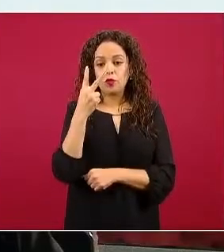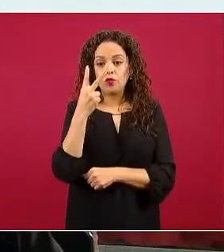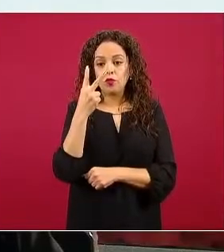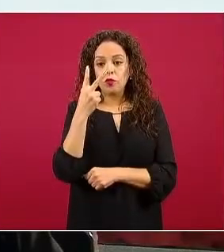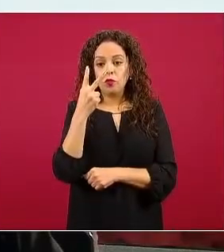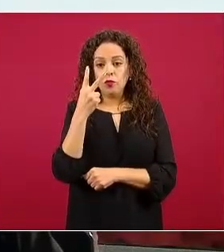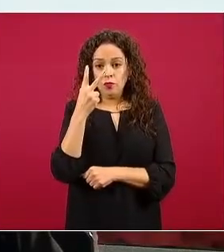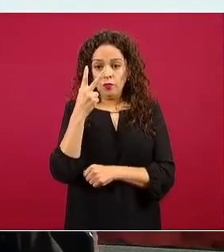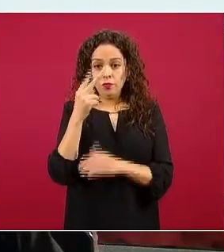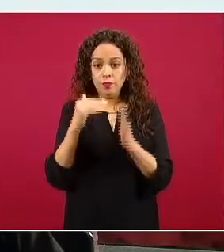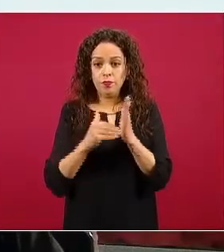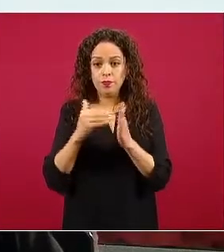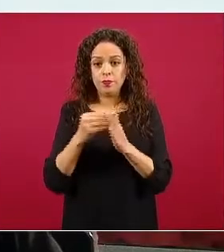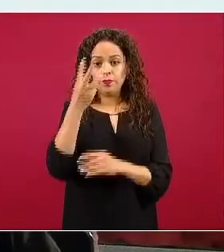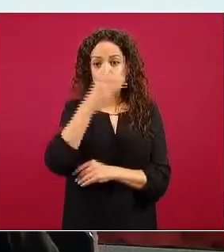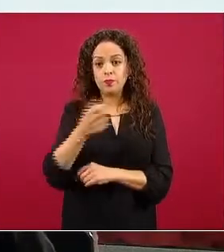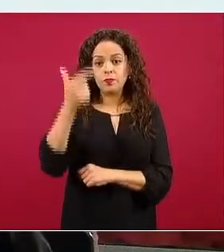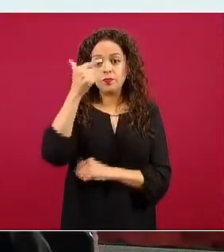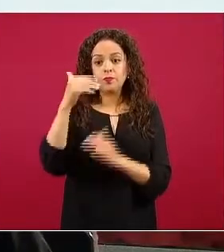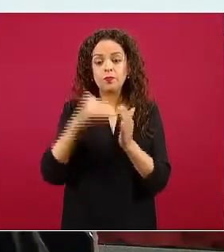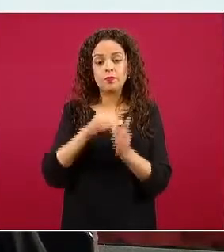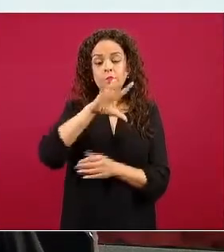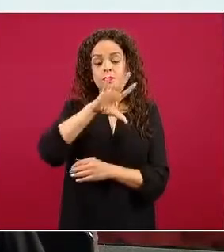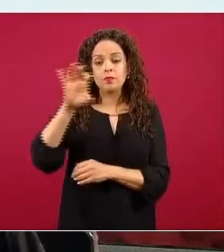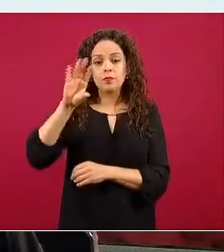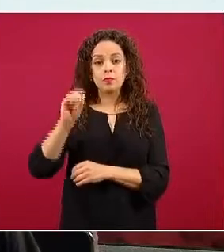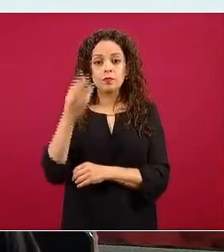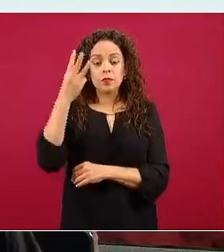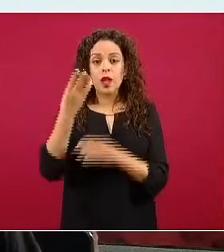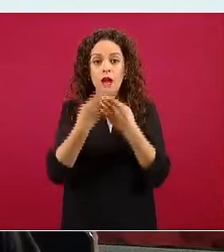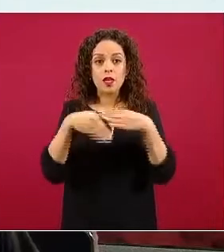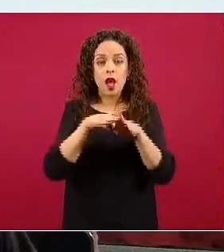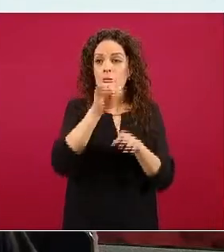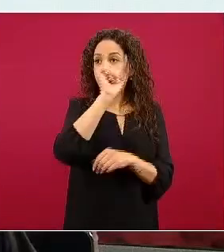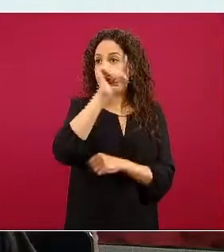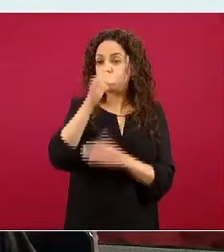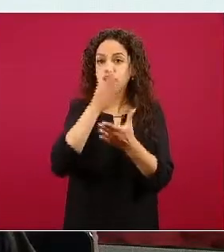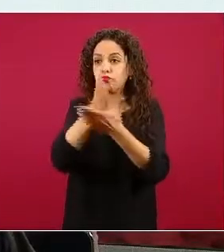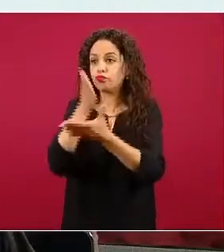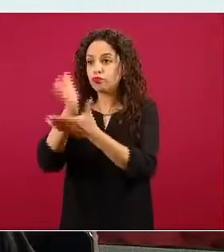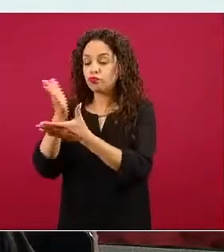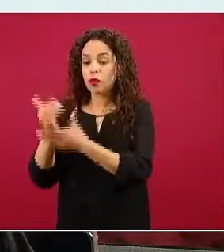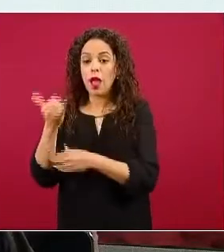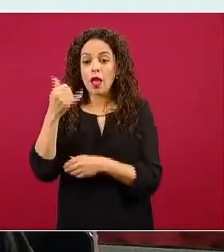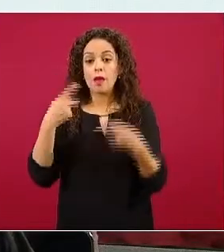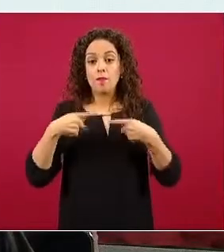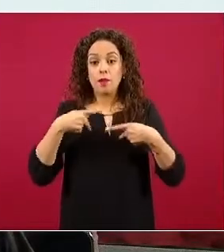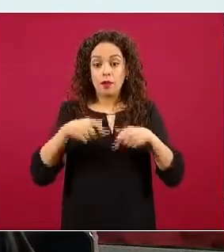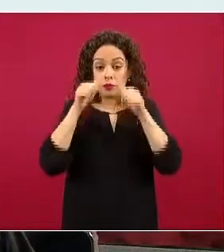2.307.593 casas y se han atendido también vía telefónica a